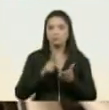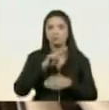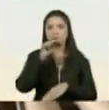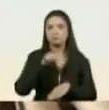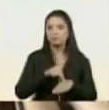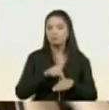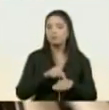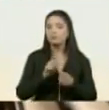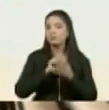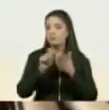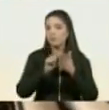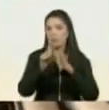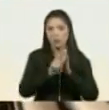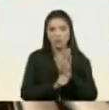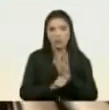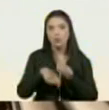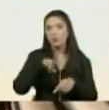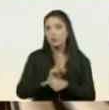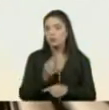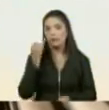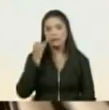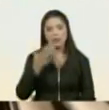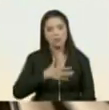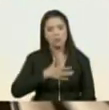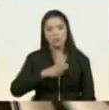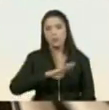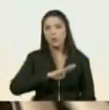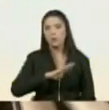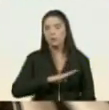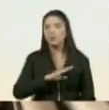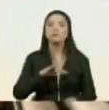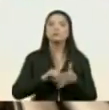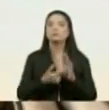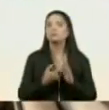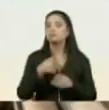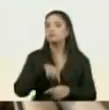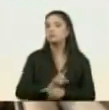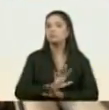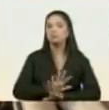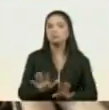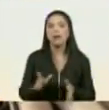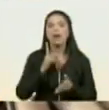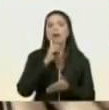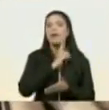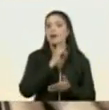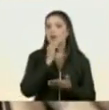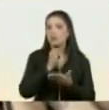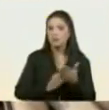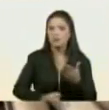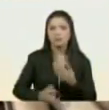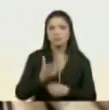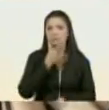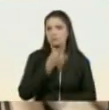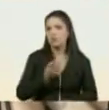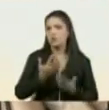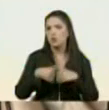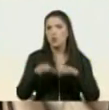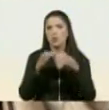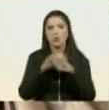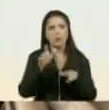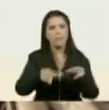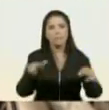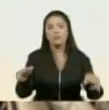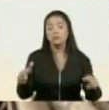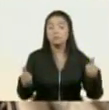implica simplemente que la iniciativa propia implica simplemente que la inscripción muy sencilla de un grupo de electores